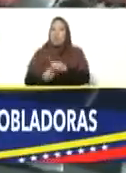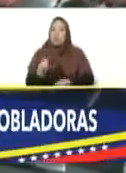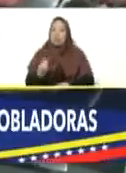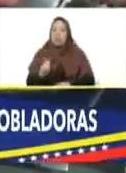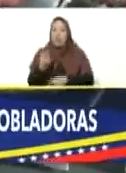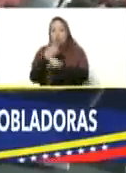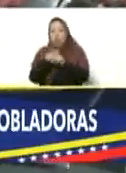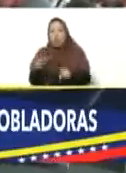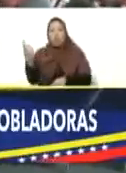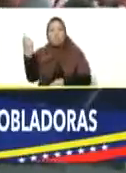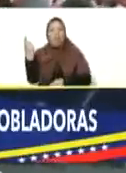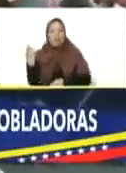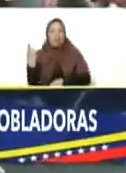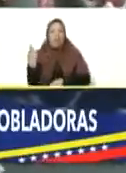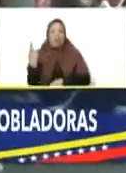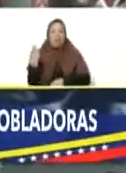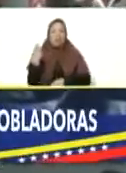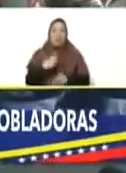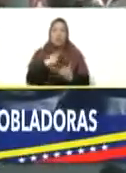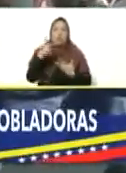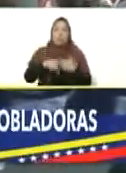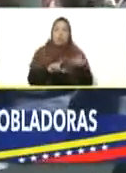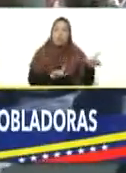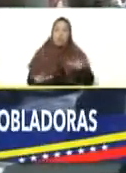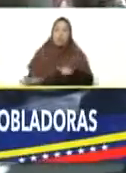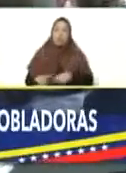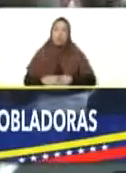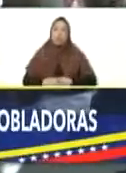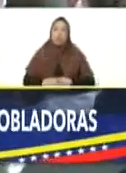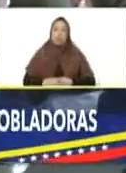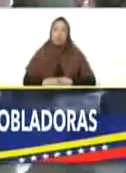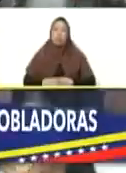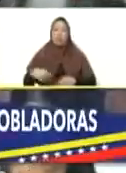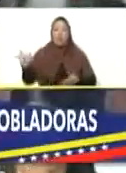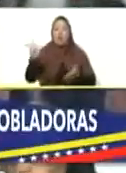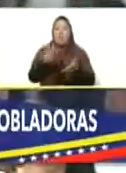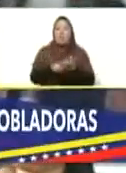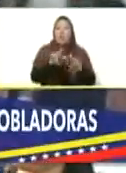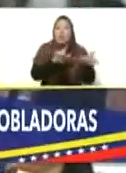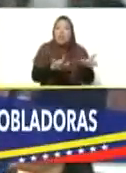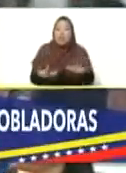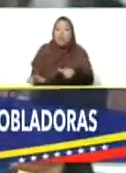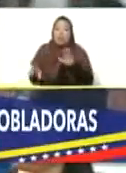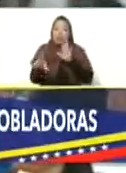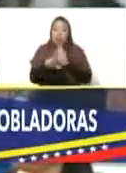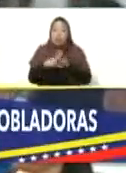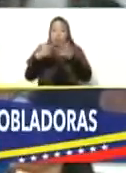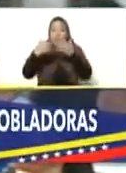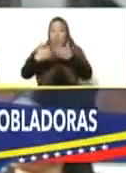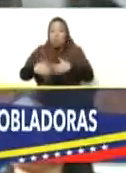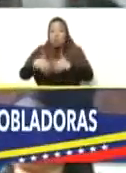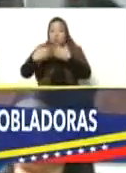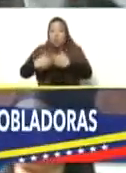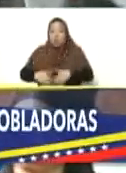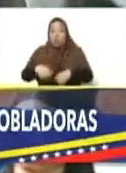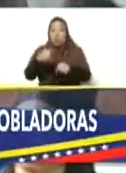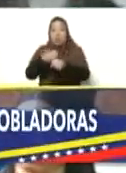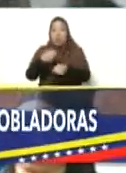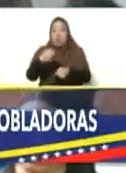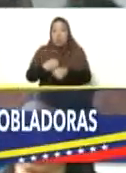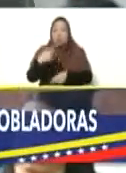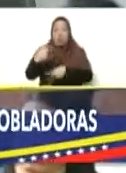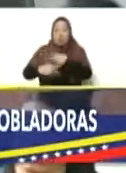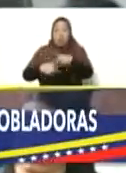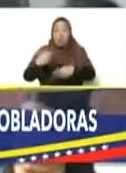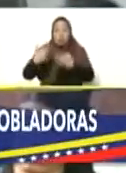otro paso hay que dar para tener la propuesta concreta la propuesta concreta el proyecto de industrialización que llamamos prometeos fábrica de fábricas que es un